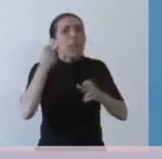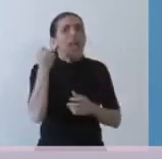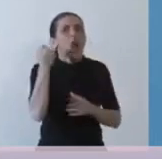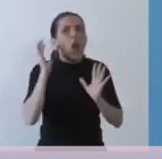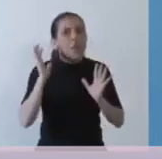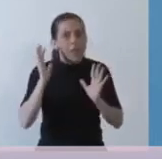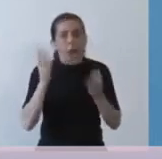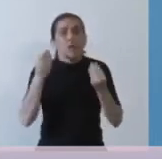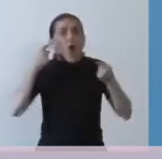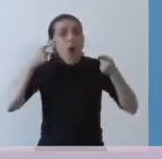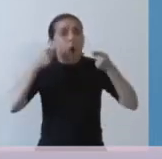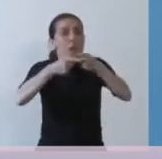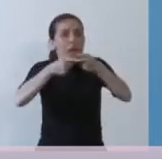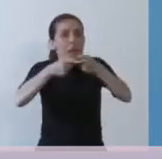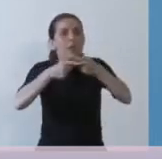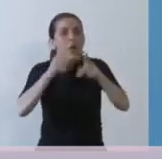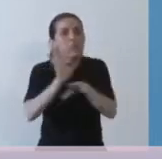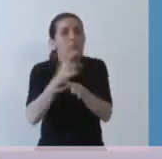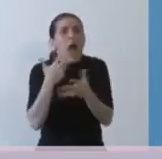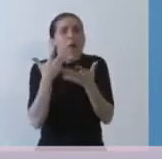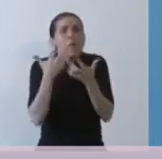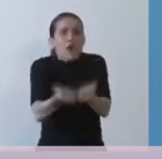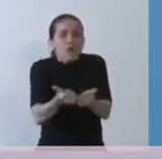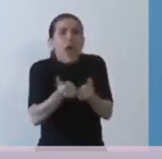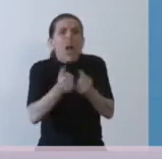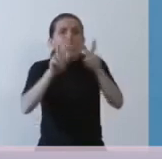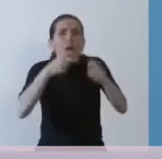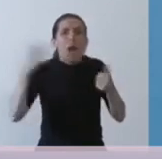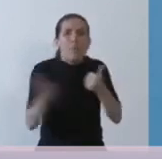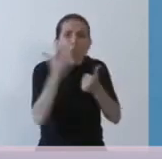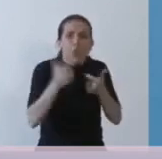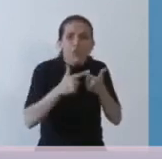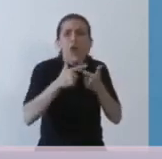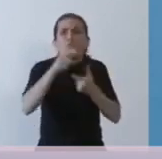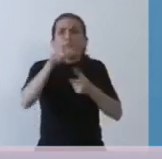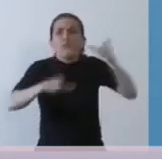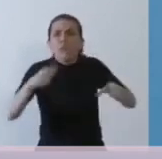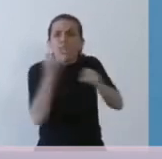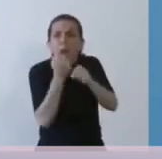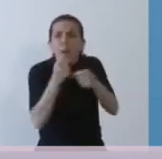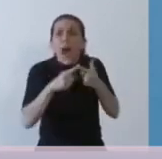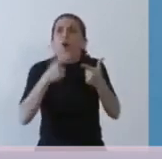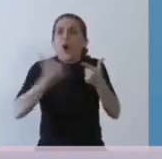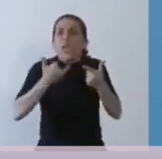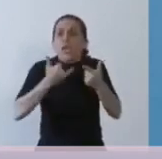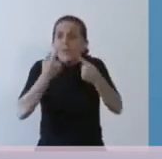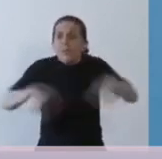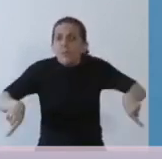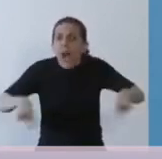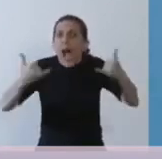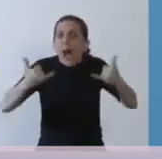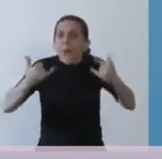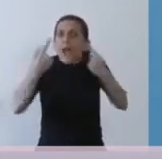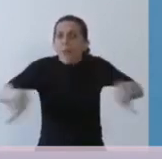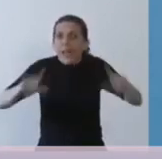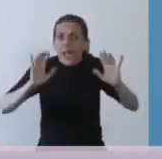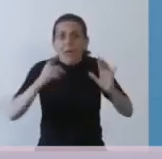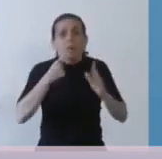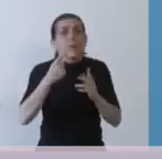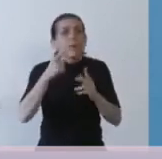objetivo de garantizar la producción el trabajo y el abastecimiento en un momento que es un momento